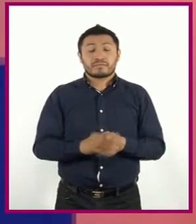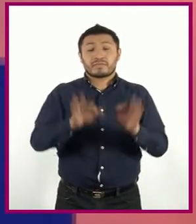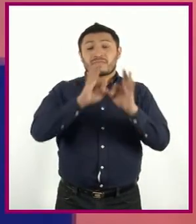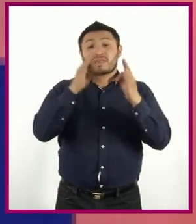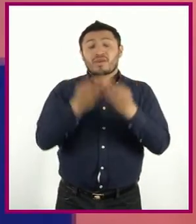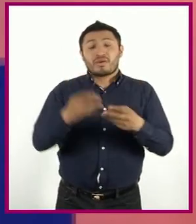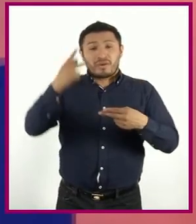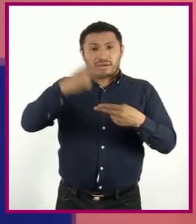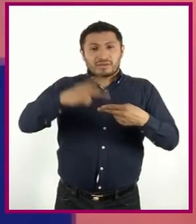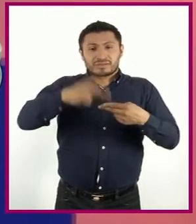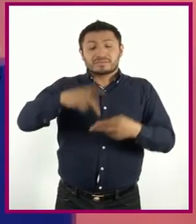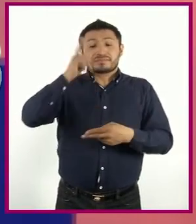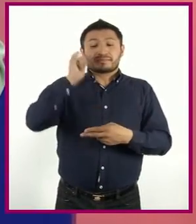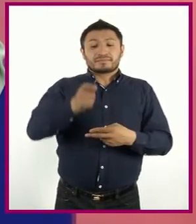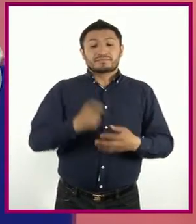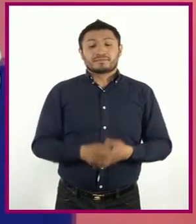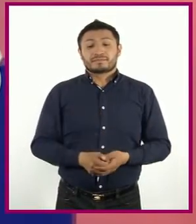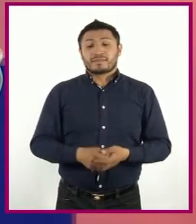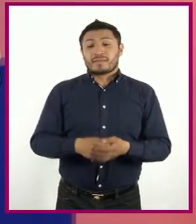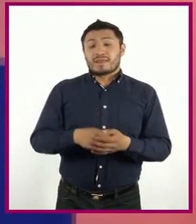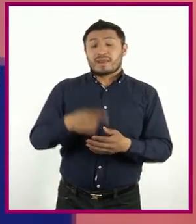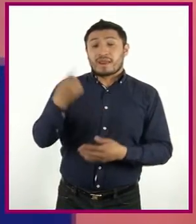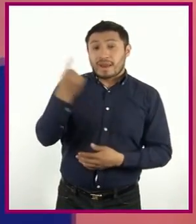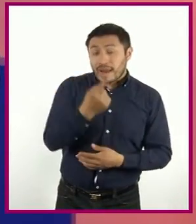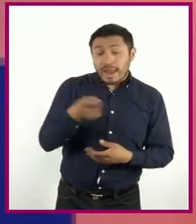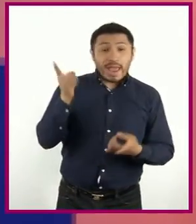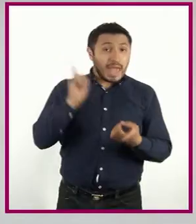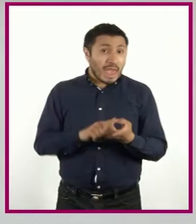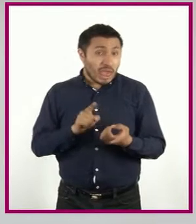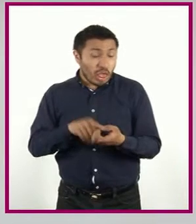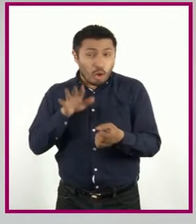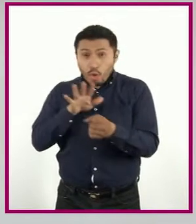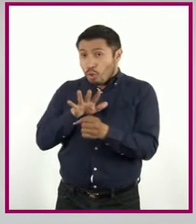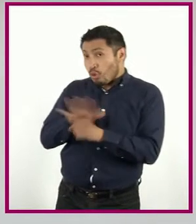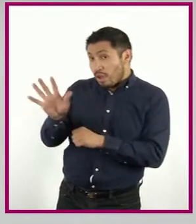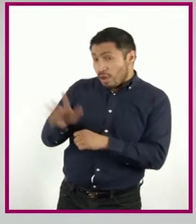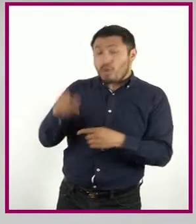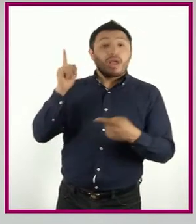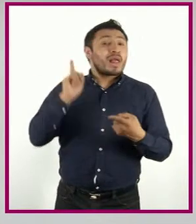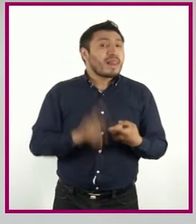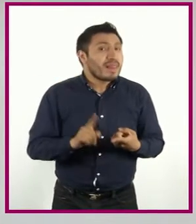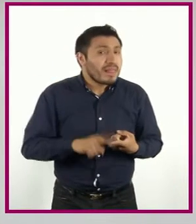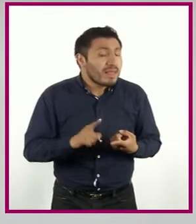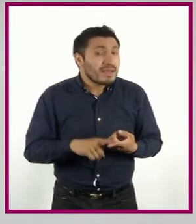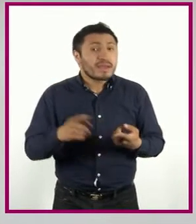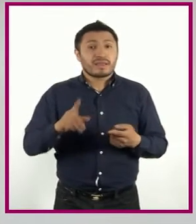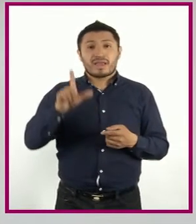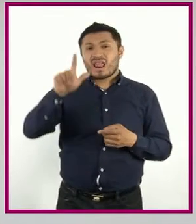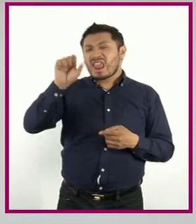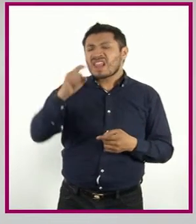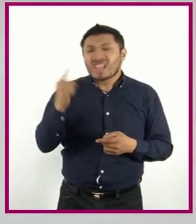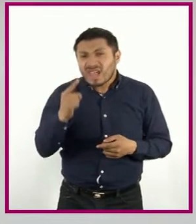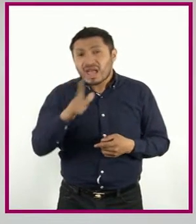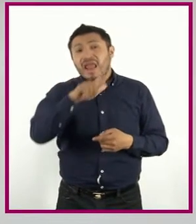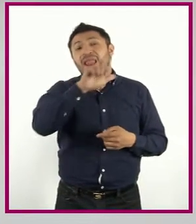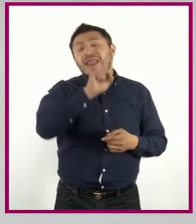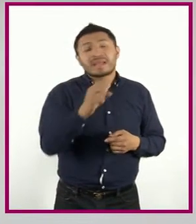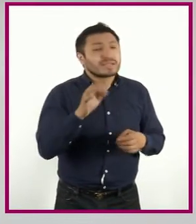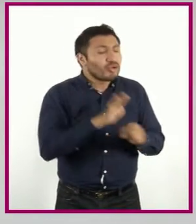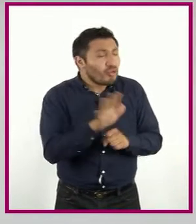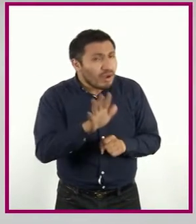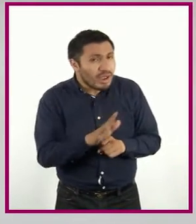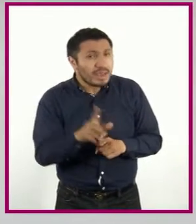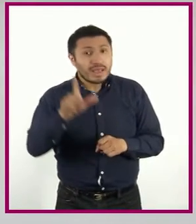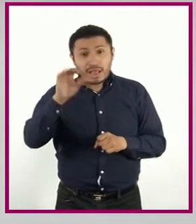estos pronombres son qué, dónde, cuál, quién, las que, las cuales, lo